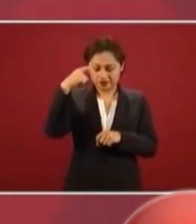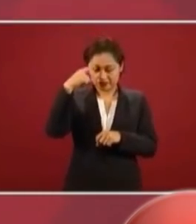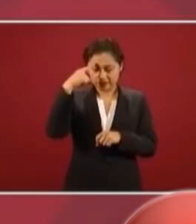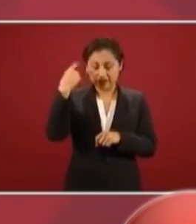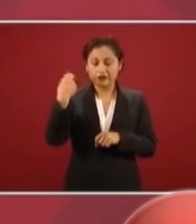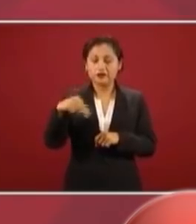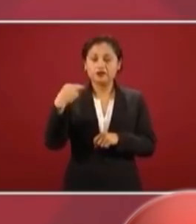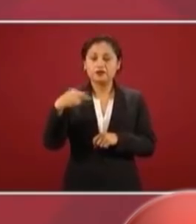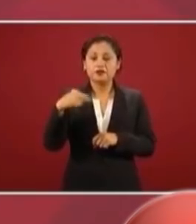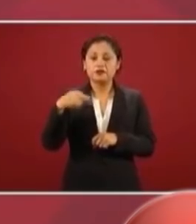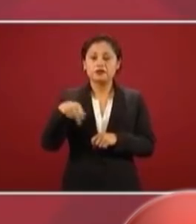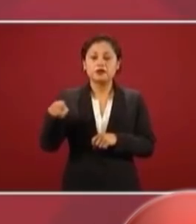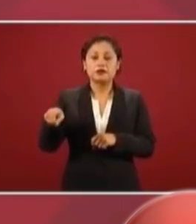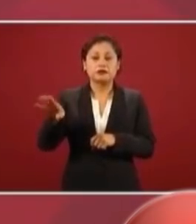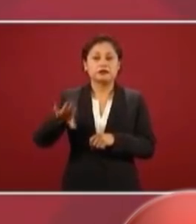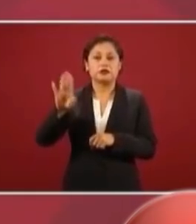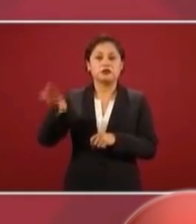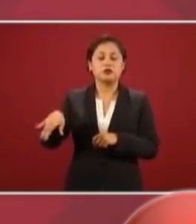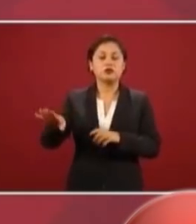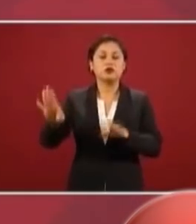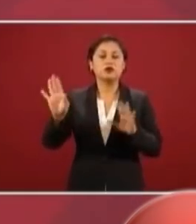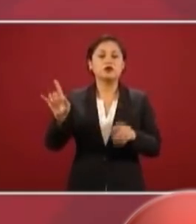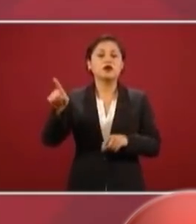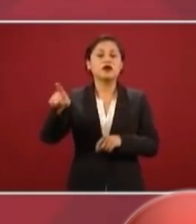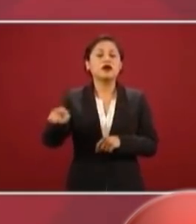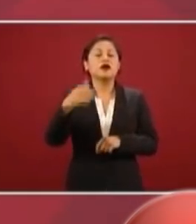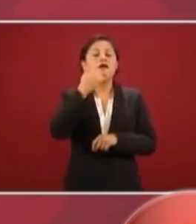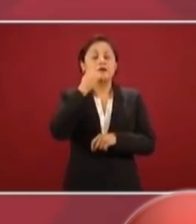Más es finado. Joaquín Hernández. Joaquín Galicia.